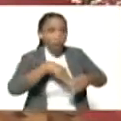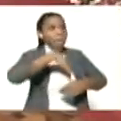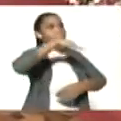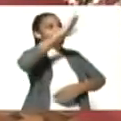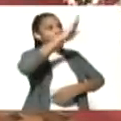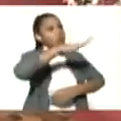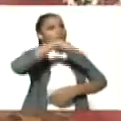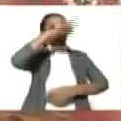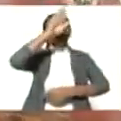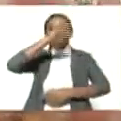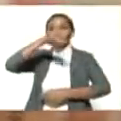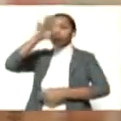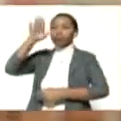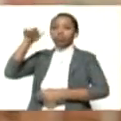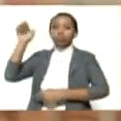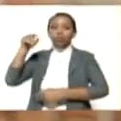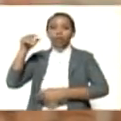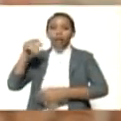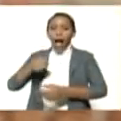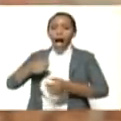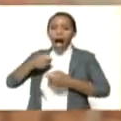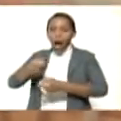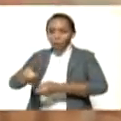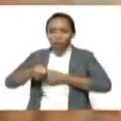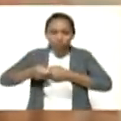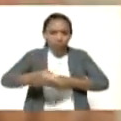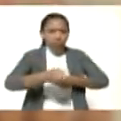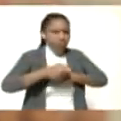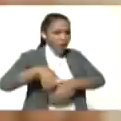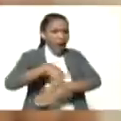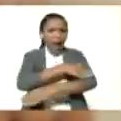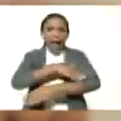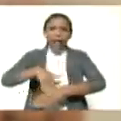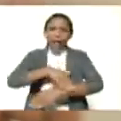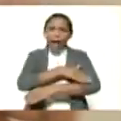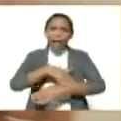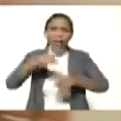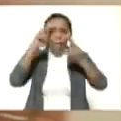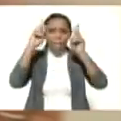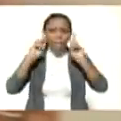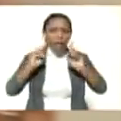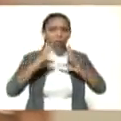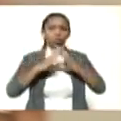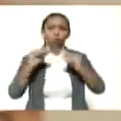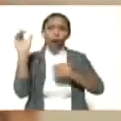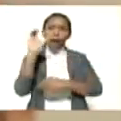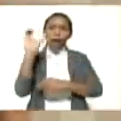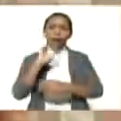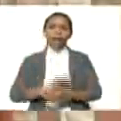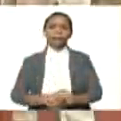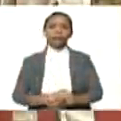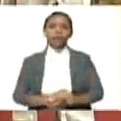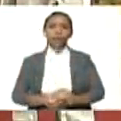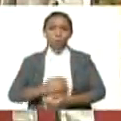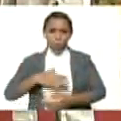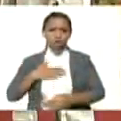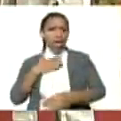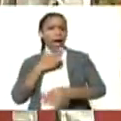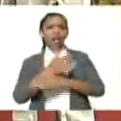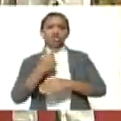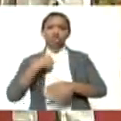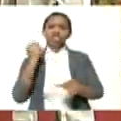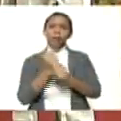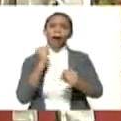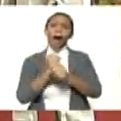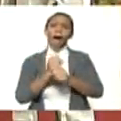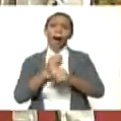pintando, echando jabón y agua a las calles, en toda la Caracas. Uno podía ir, yo trabajaba en el